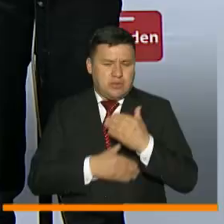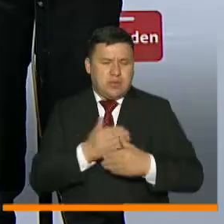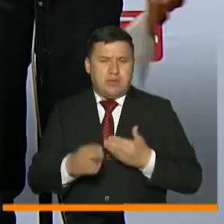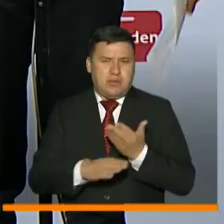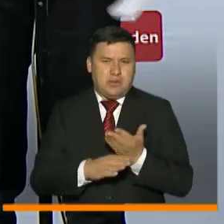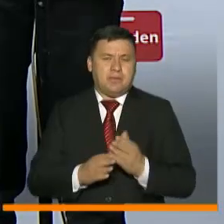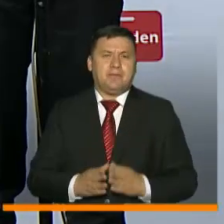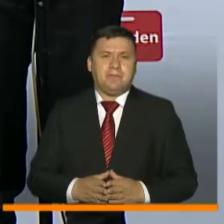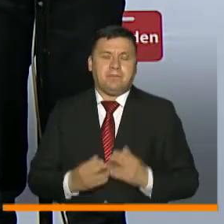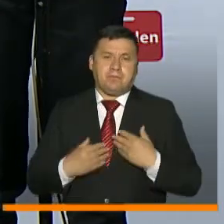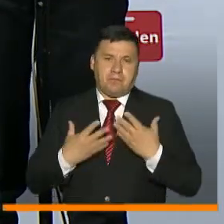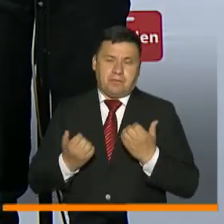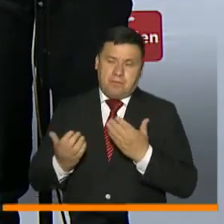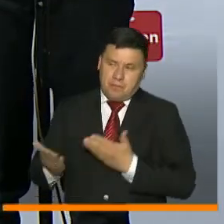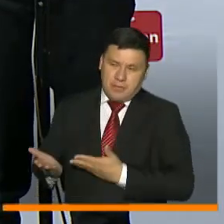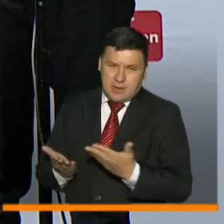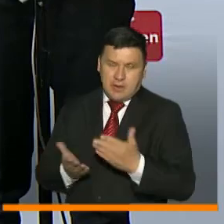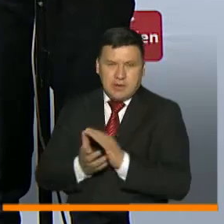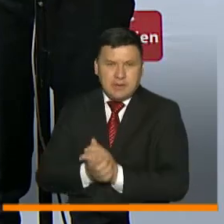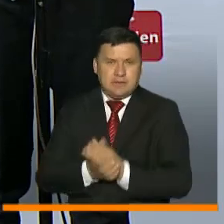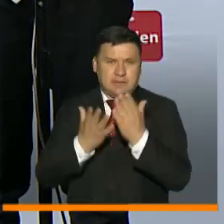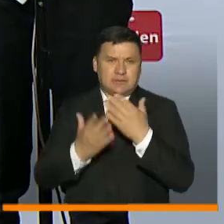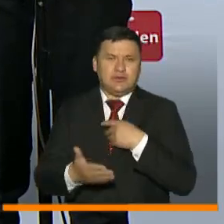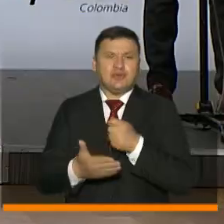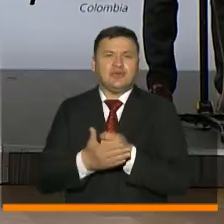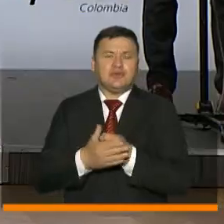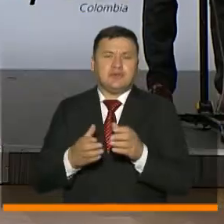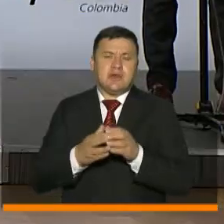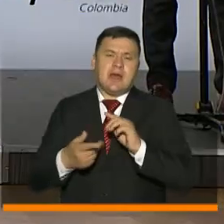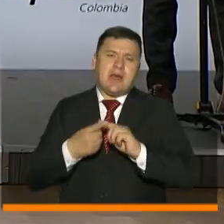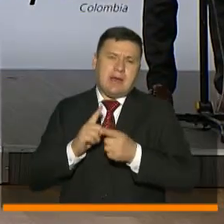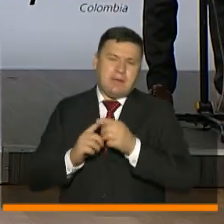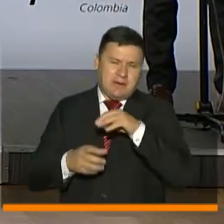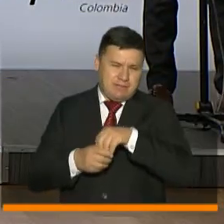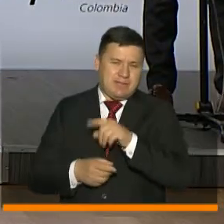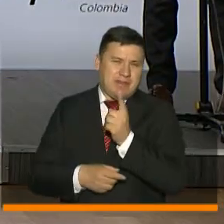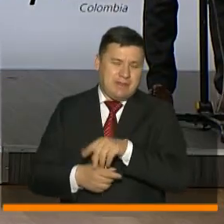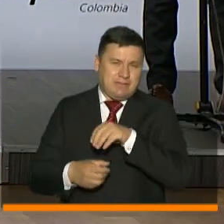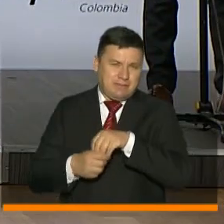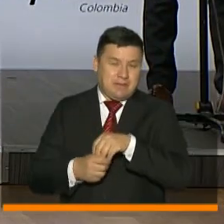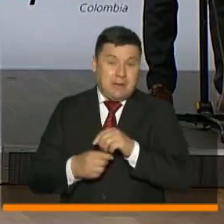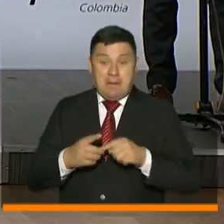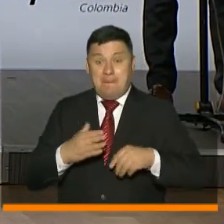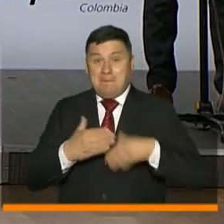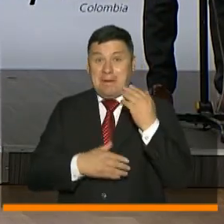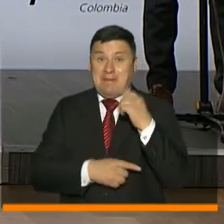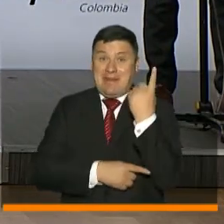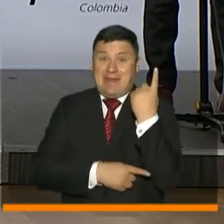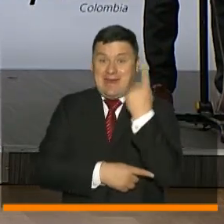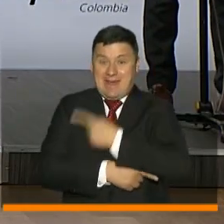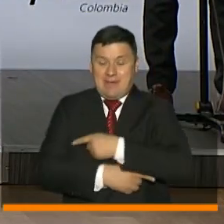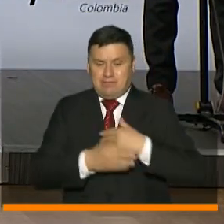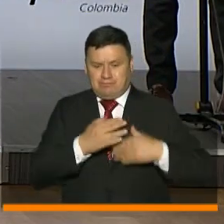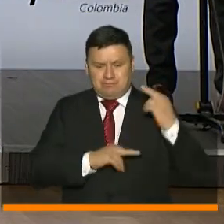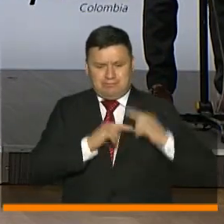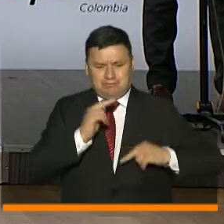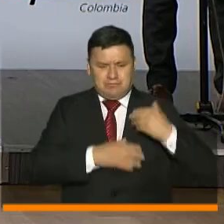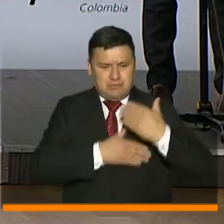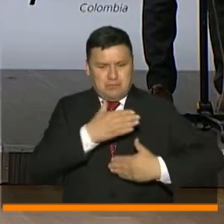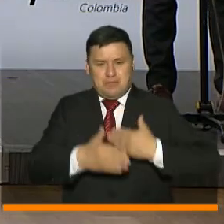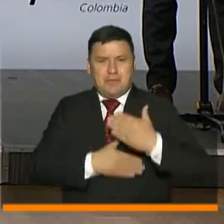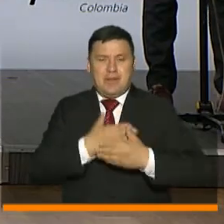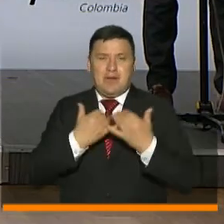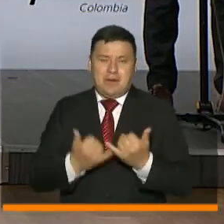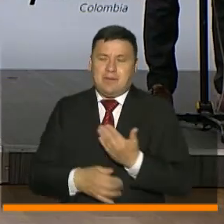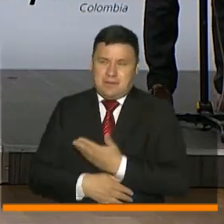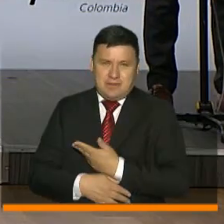propósito. Quiero darle paso y saludo a nuestra socia, amiga, con quien desde el primer día comenzamos a construir este proceso, Carolina